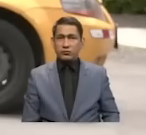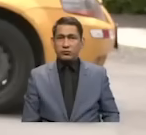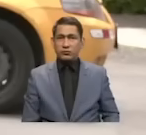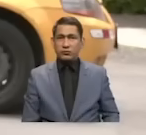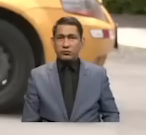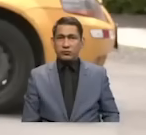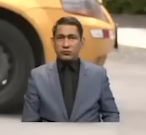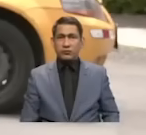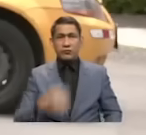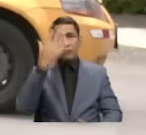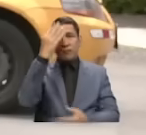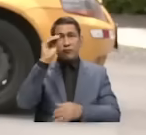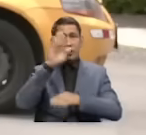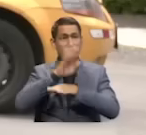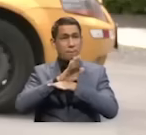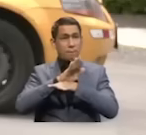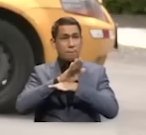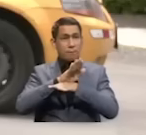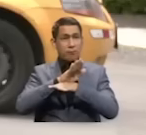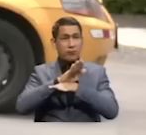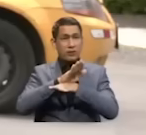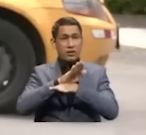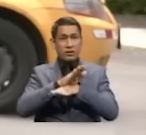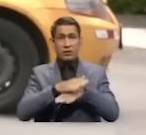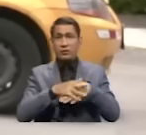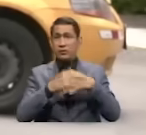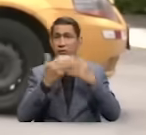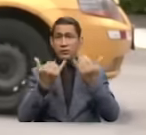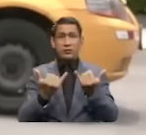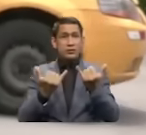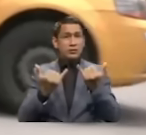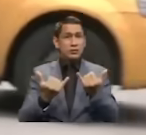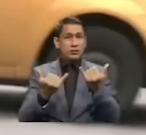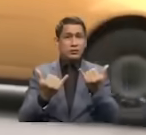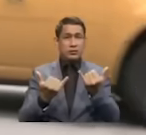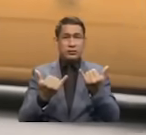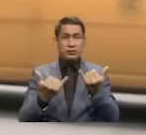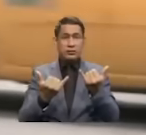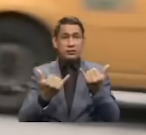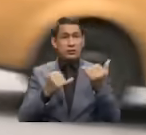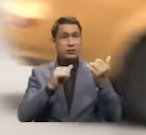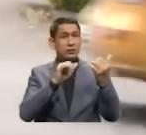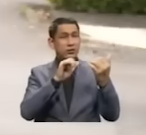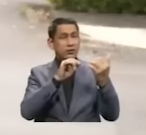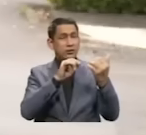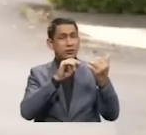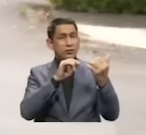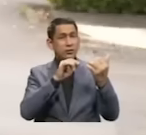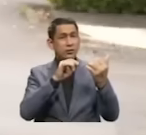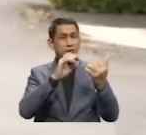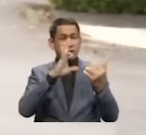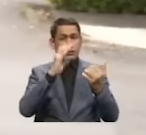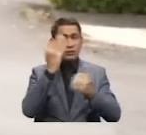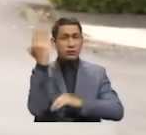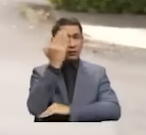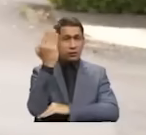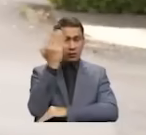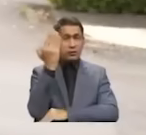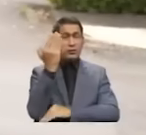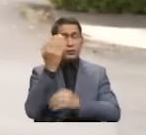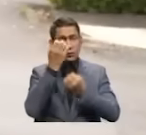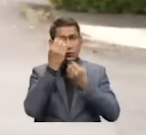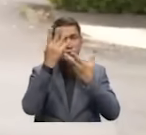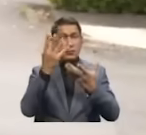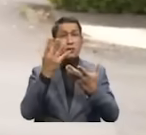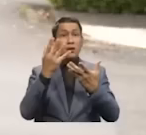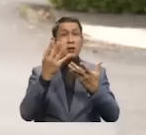¿Qué tal? Muy buenas tardes, estimados compañeros en estudios, estimados televidentes que se enlazan a la señal de TC Televisión. Los profesionales del área